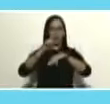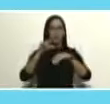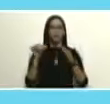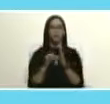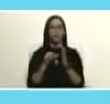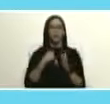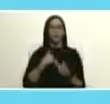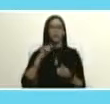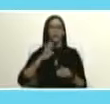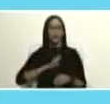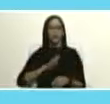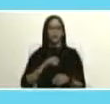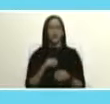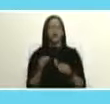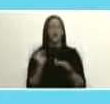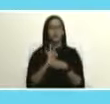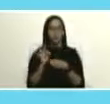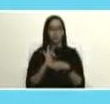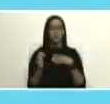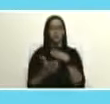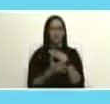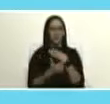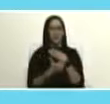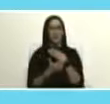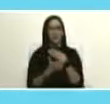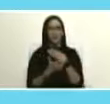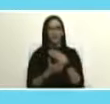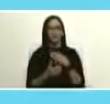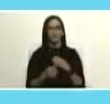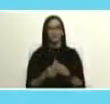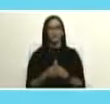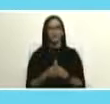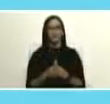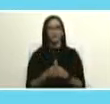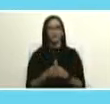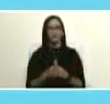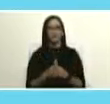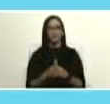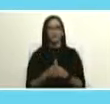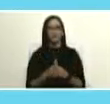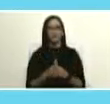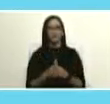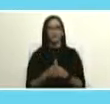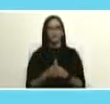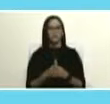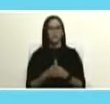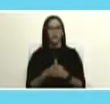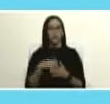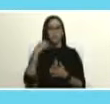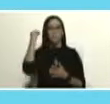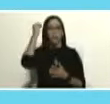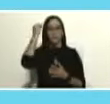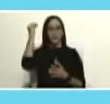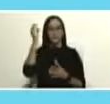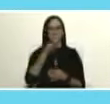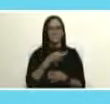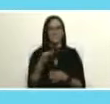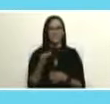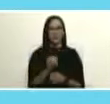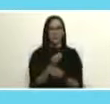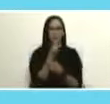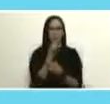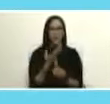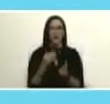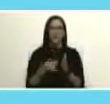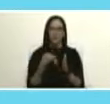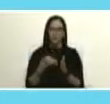yo estoy, funciona un tecnológico. Y me parece excelente, con tremendas